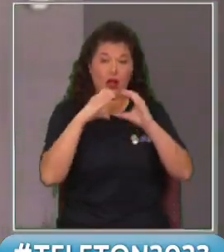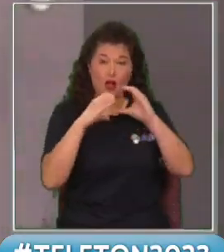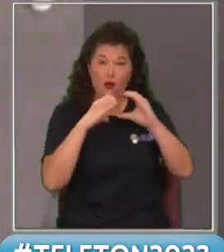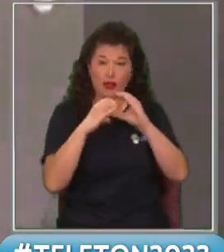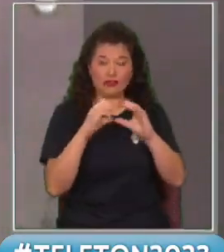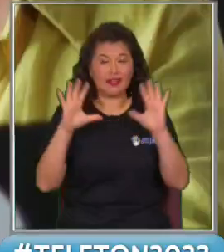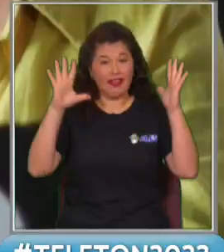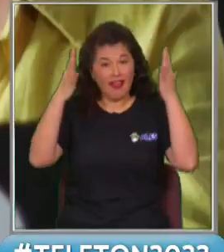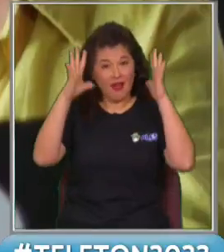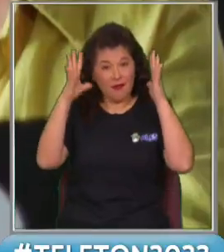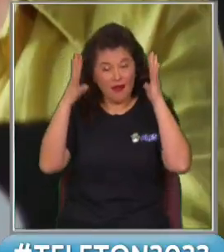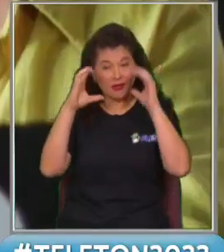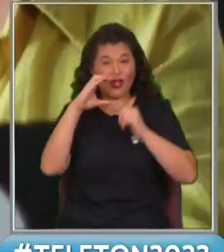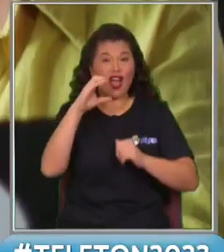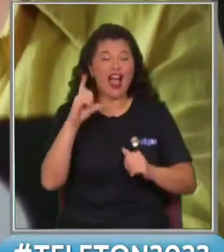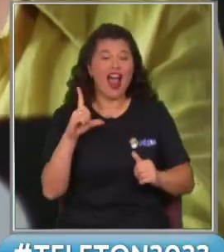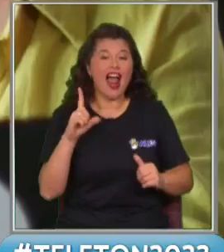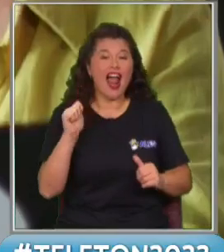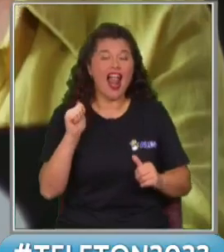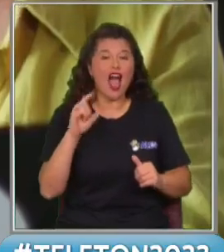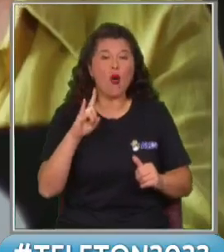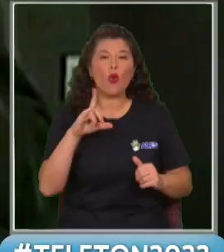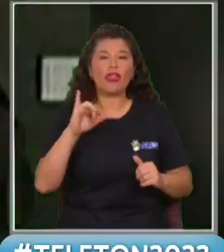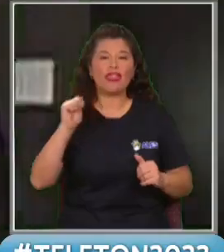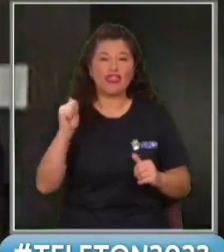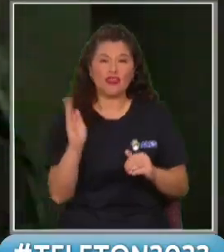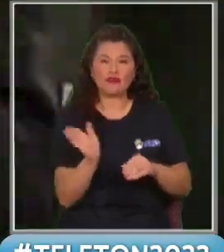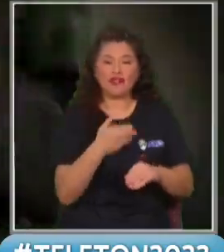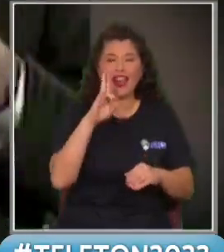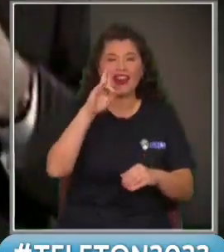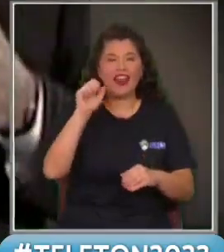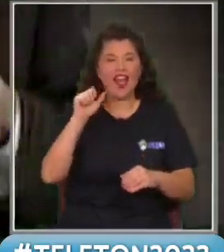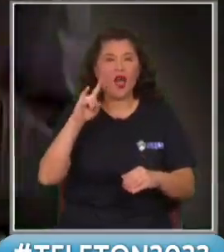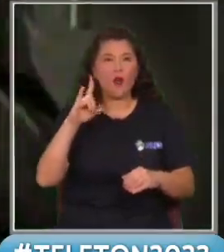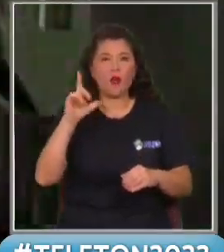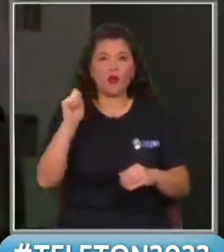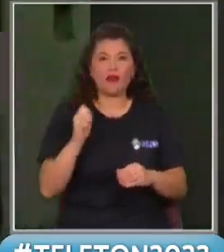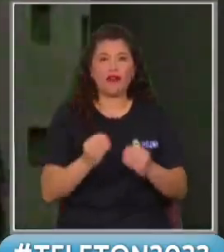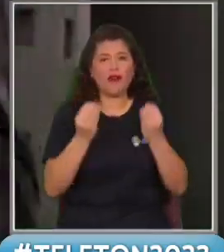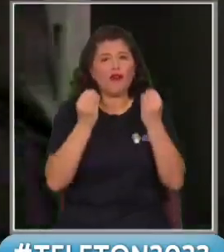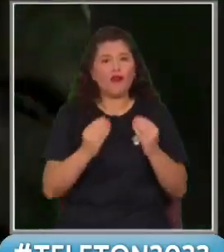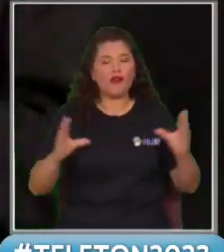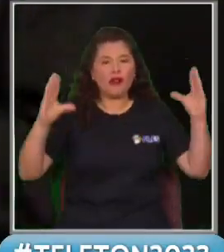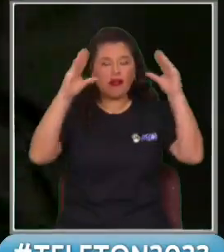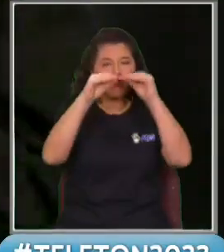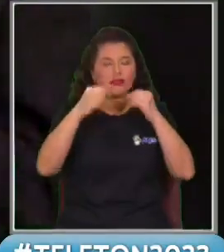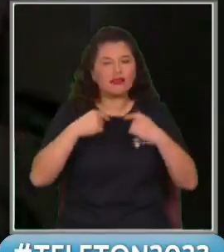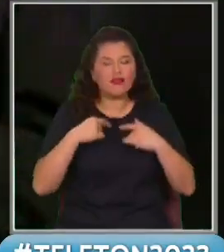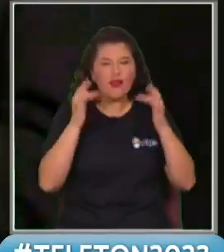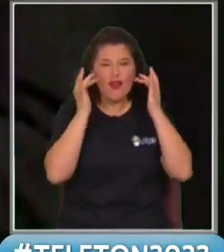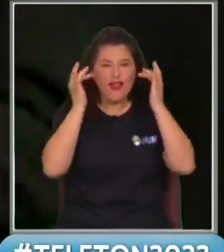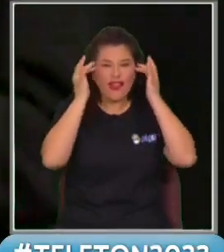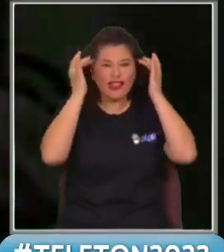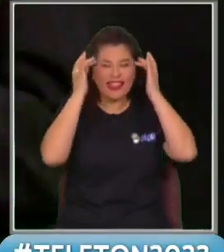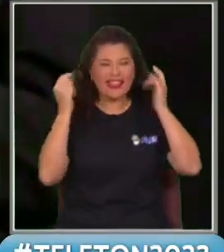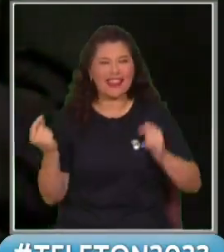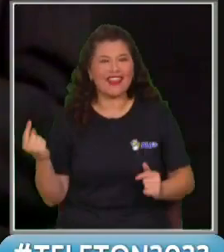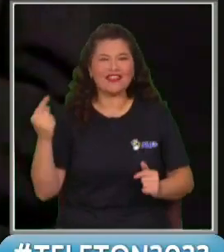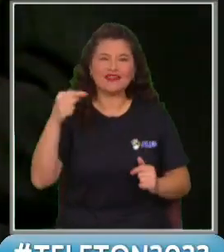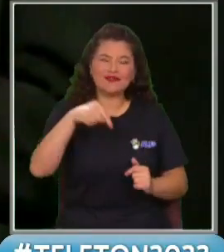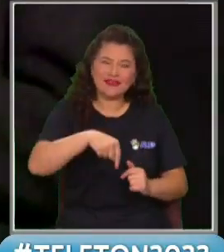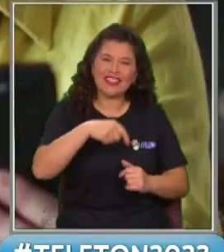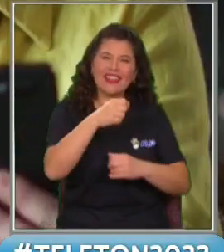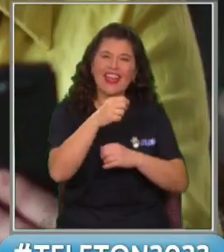aplauso para Claudia Conserva y Raúl Matas. Muy buenas noches. La verdad que estoy sumamente contenta de estar acá en esta